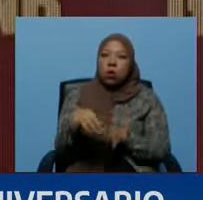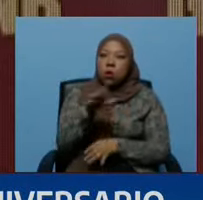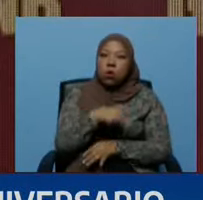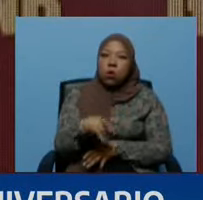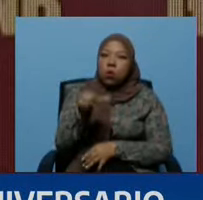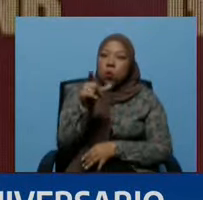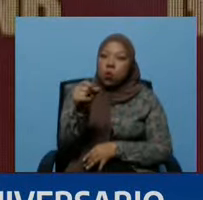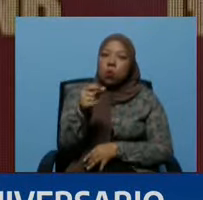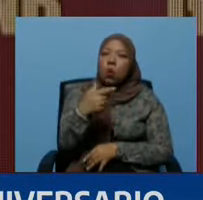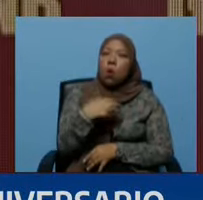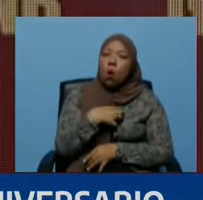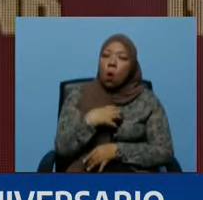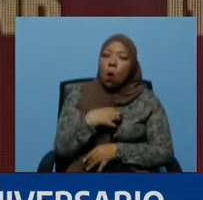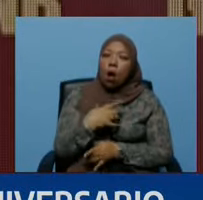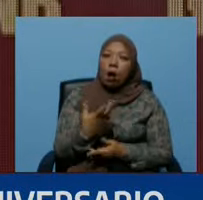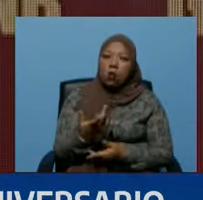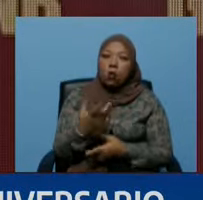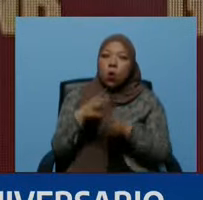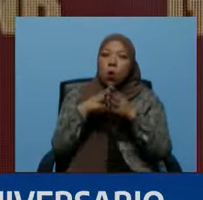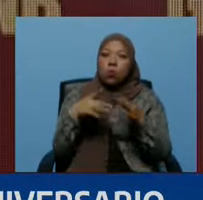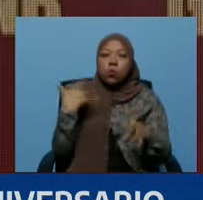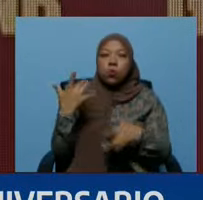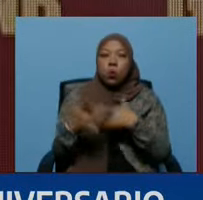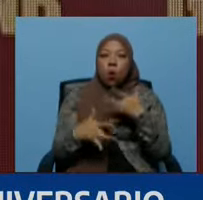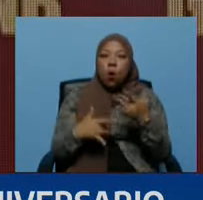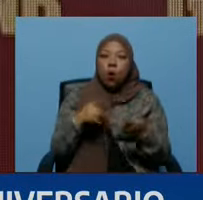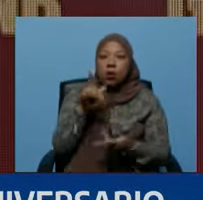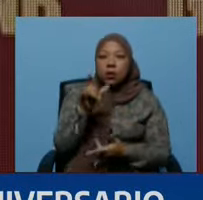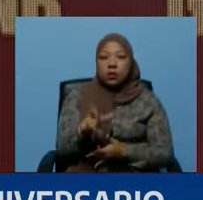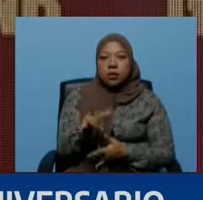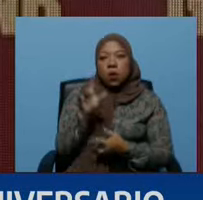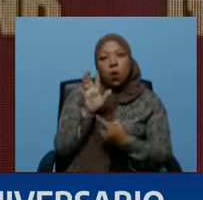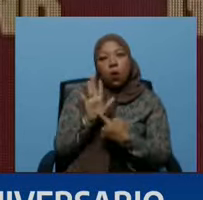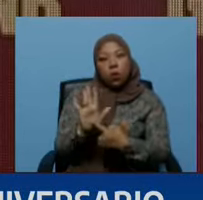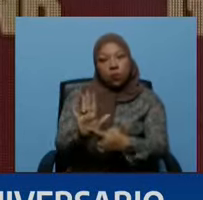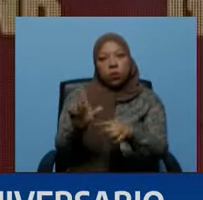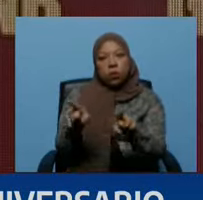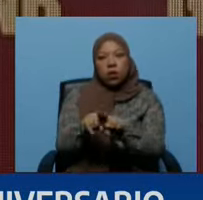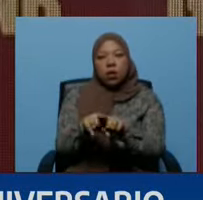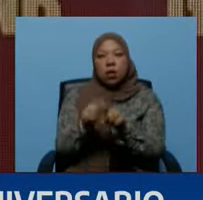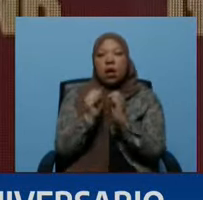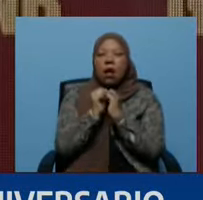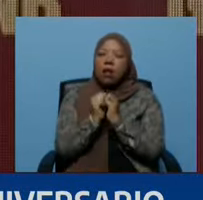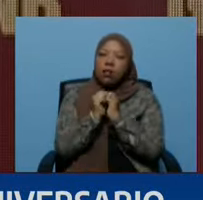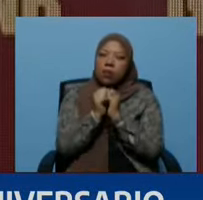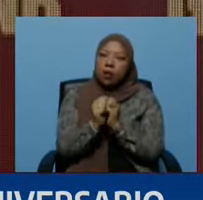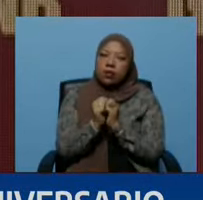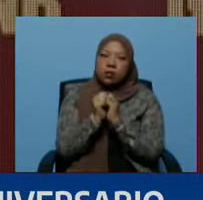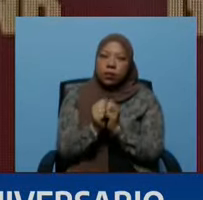dijo, todo esto te daré si postrado me adorares.